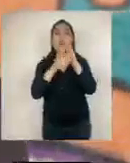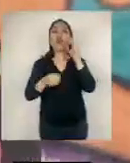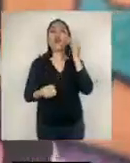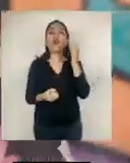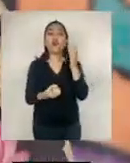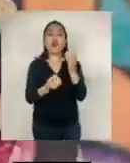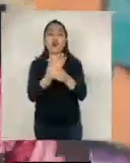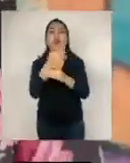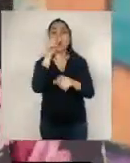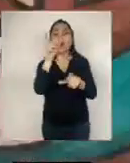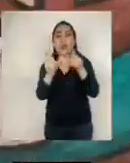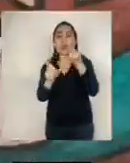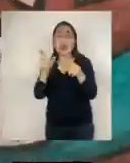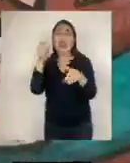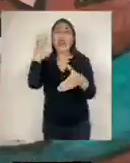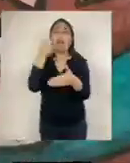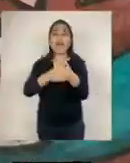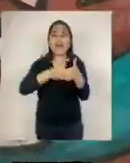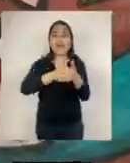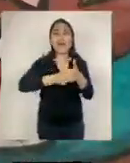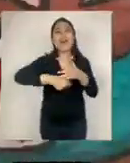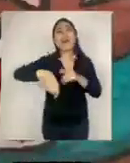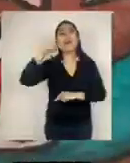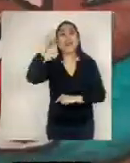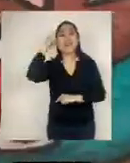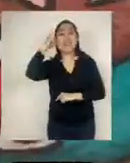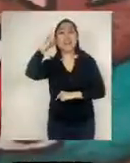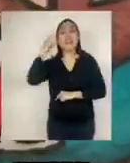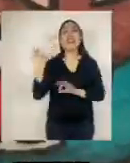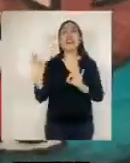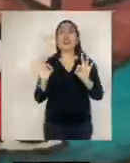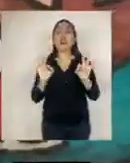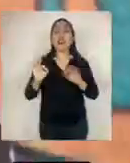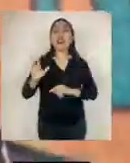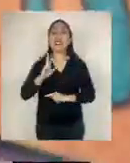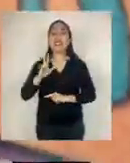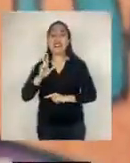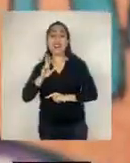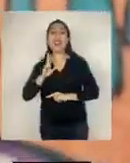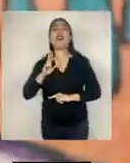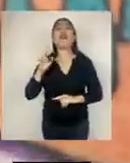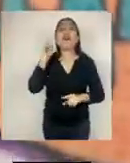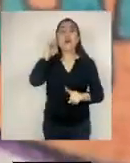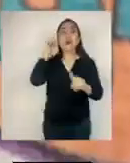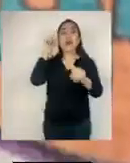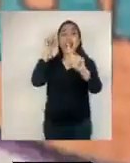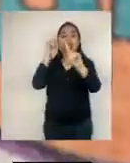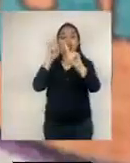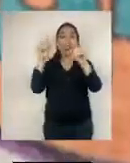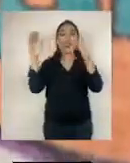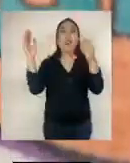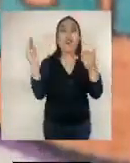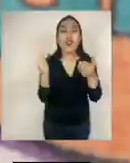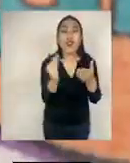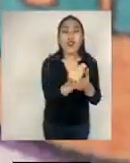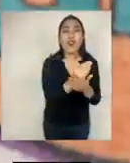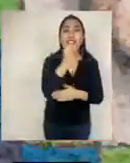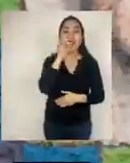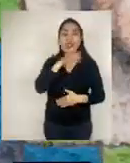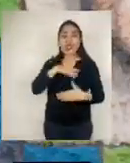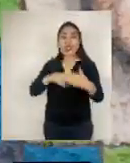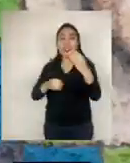había una confianza en quienes estábamos ahí, que lo que íbamos a sacar iba a ser algo que le iba a servir al país, que iba a emparejar la cancha, que iba a buscar la justicia